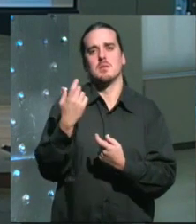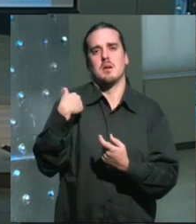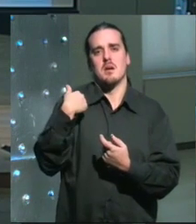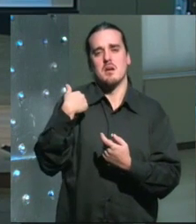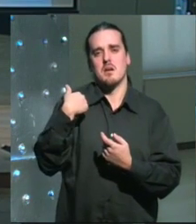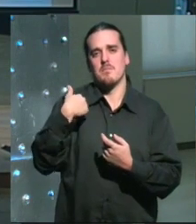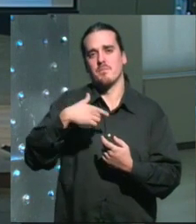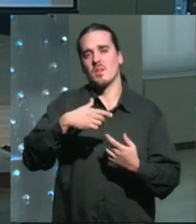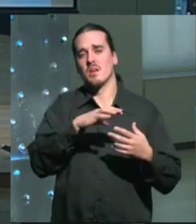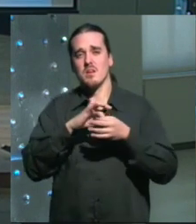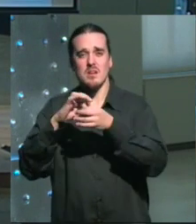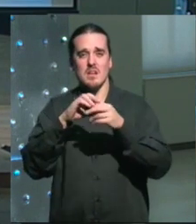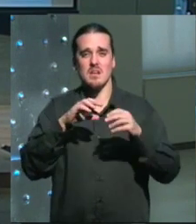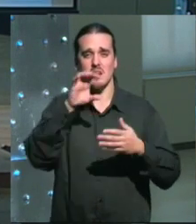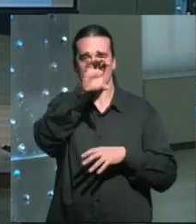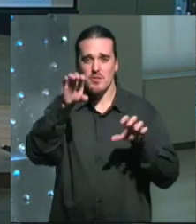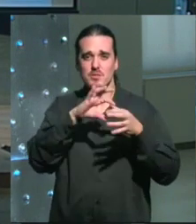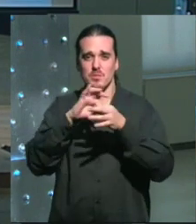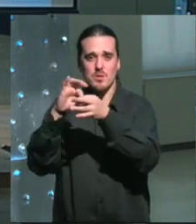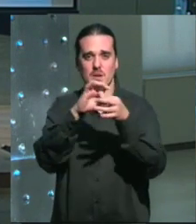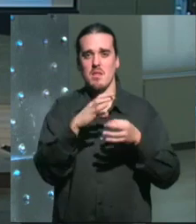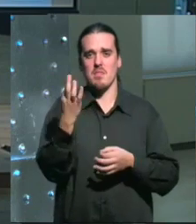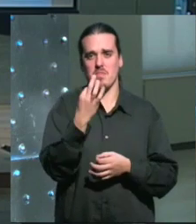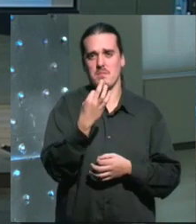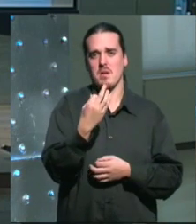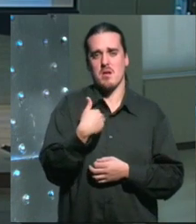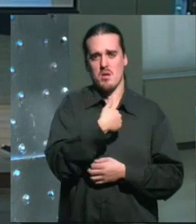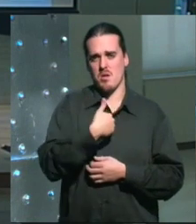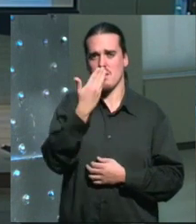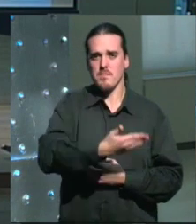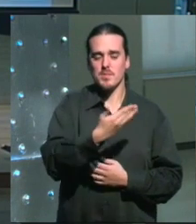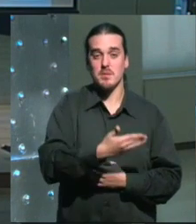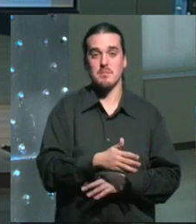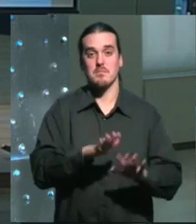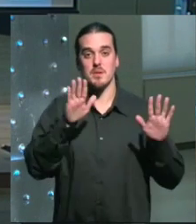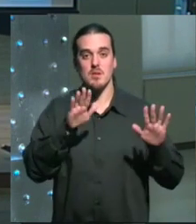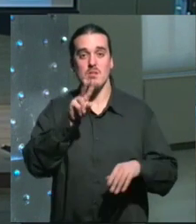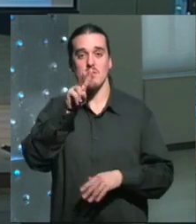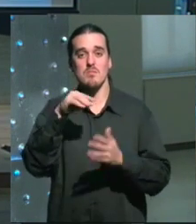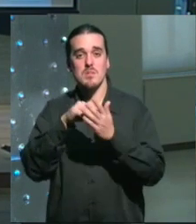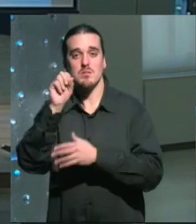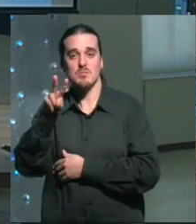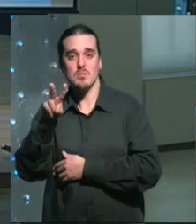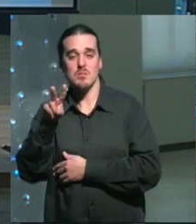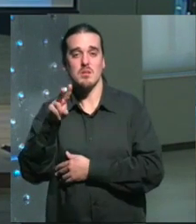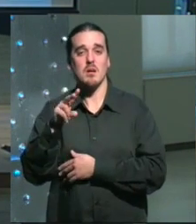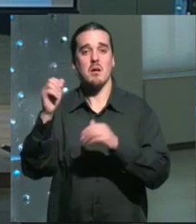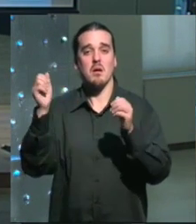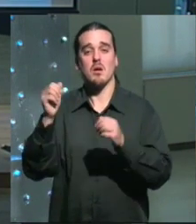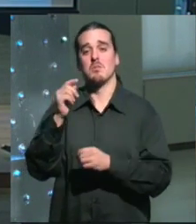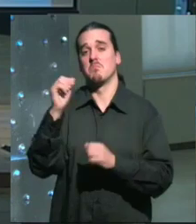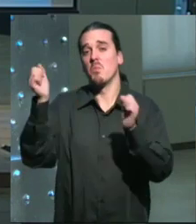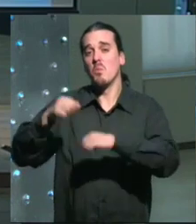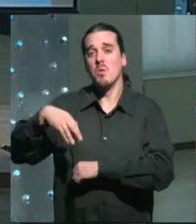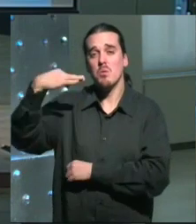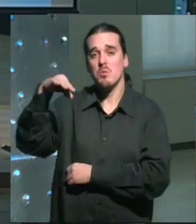volviesen a tener un rol importante. En el 2012, lo único que tenían en común Romney y Obama era una cosa: los